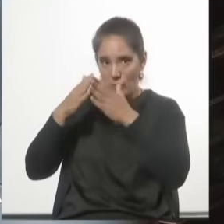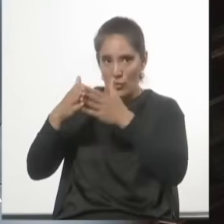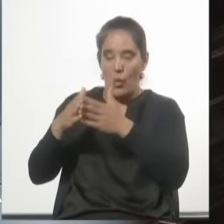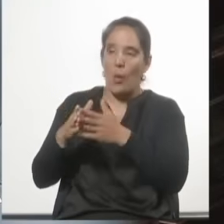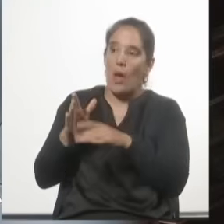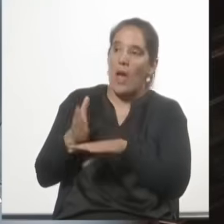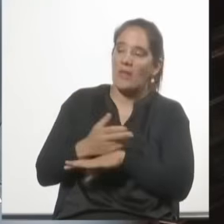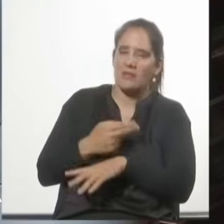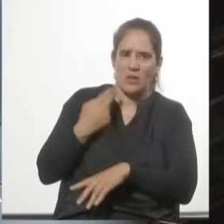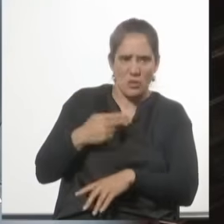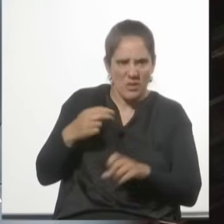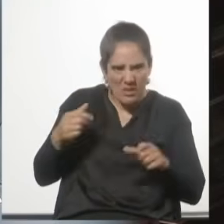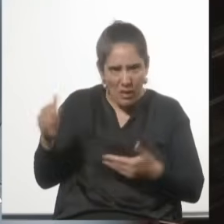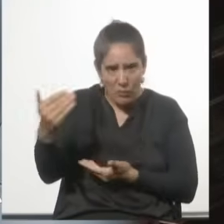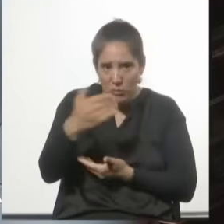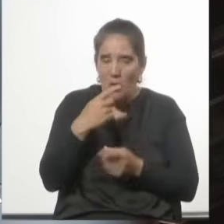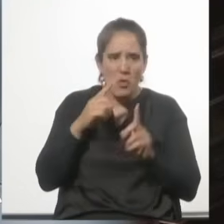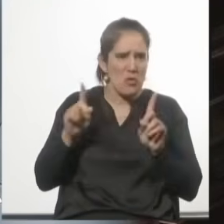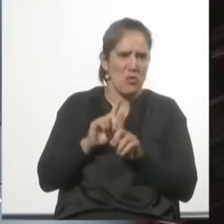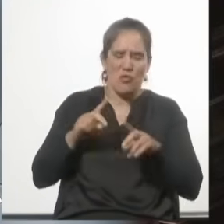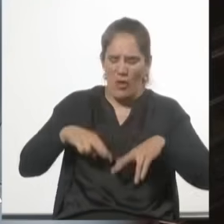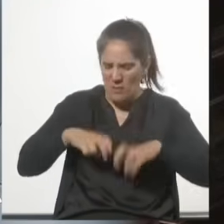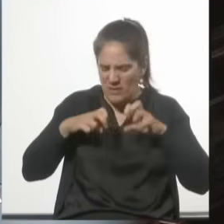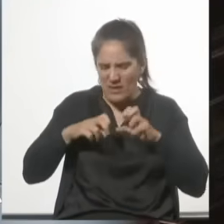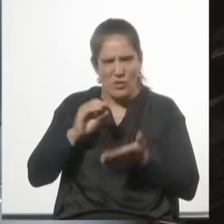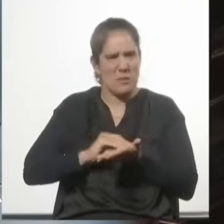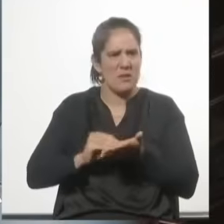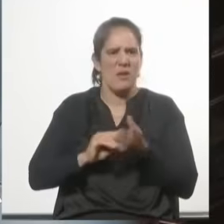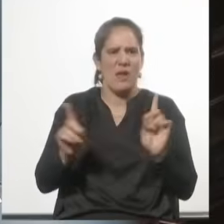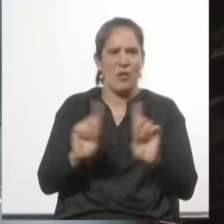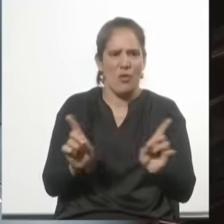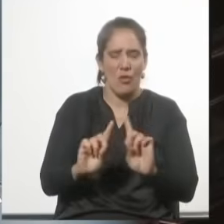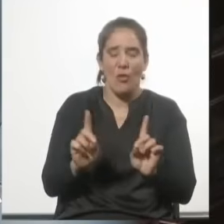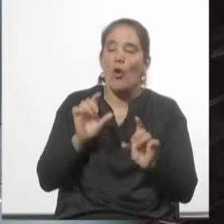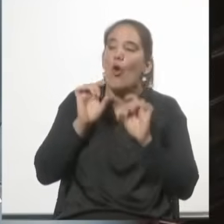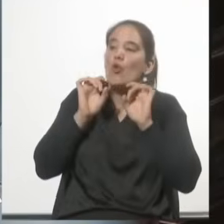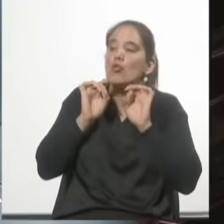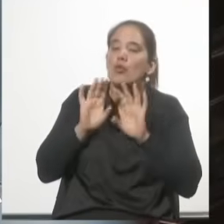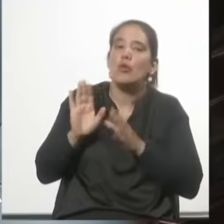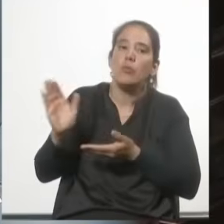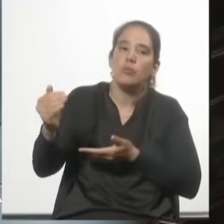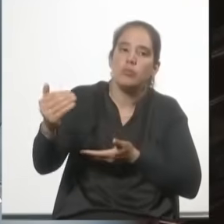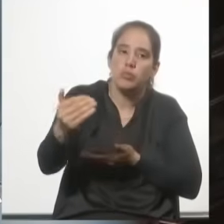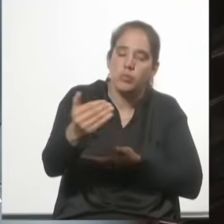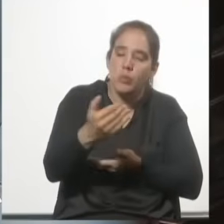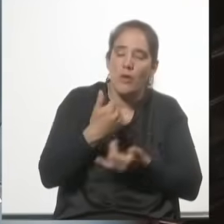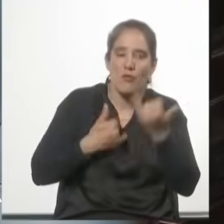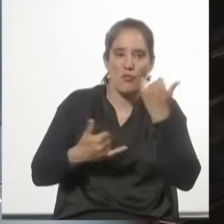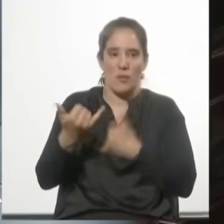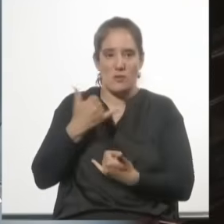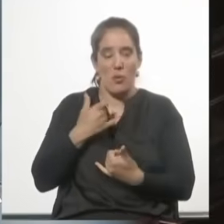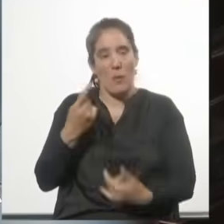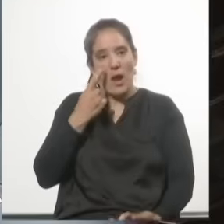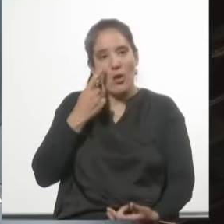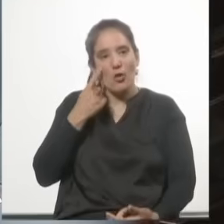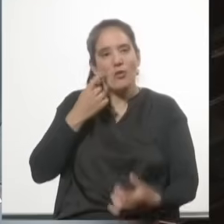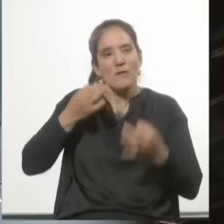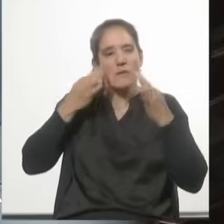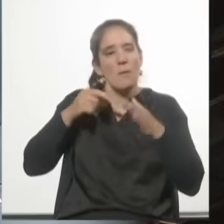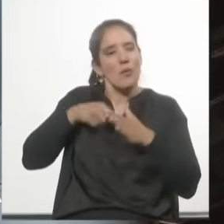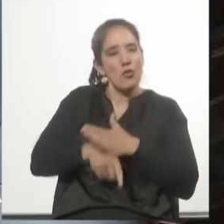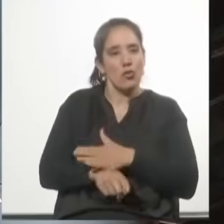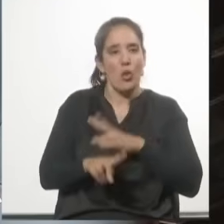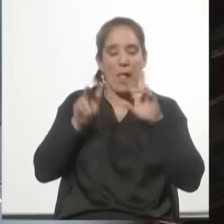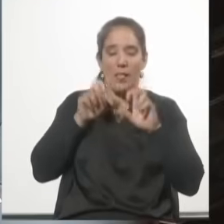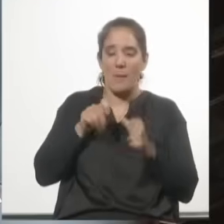investigación administrativa. Exclusivamente se trató de tomar conocimiento cabal del proyecto para poder tener claro este tema desde el punto de